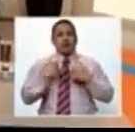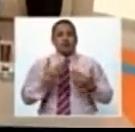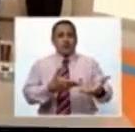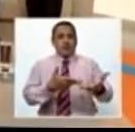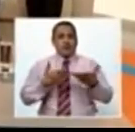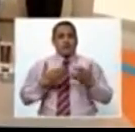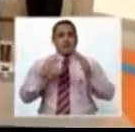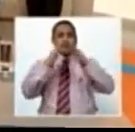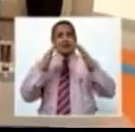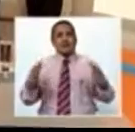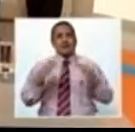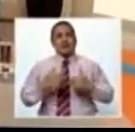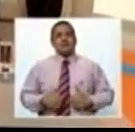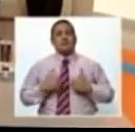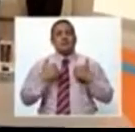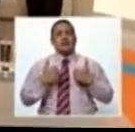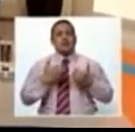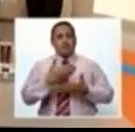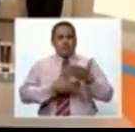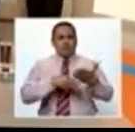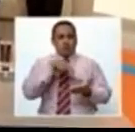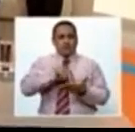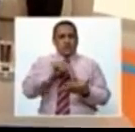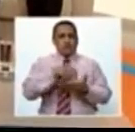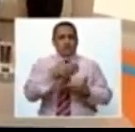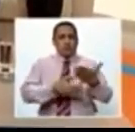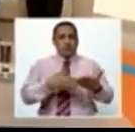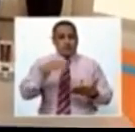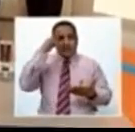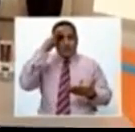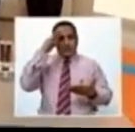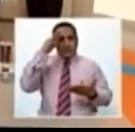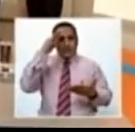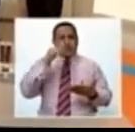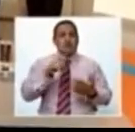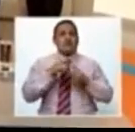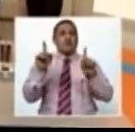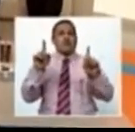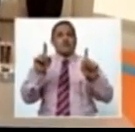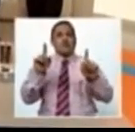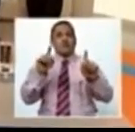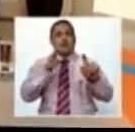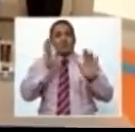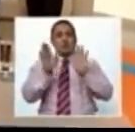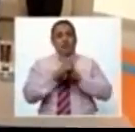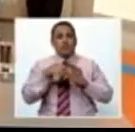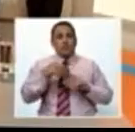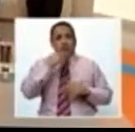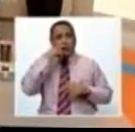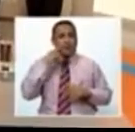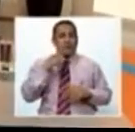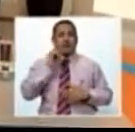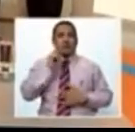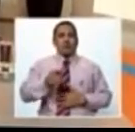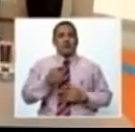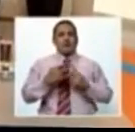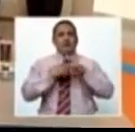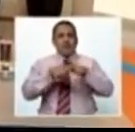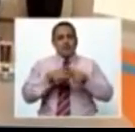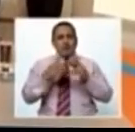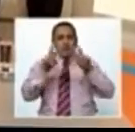en mi departamento una notificación policial a que el juez emita un auto de apertura